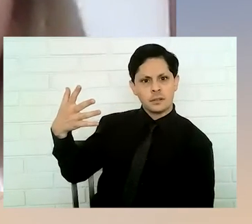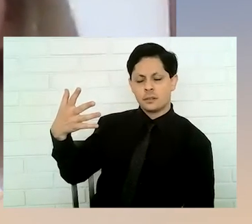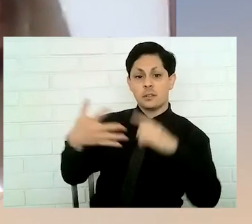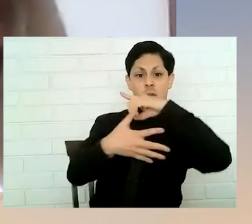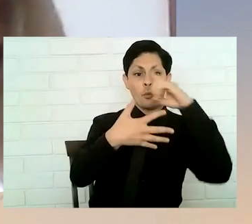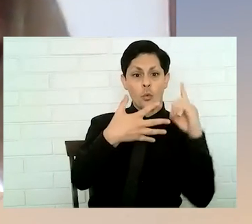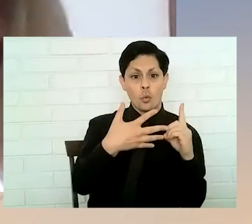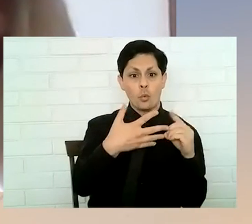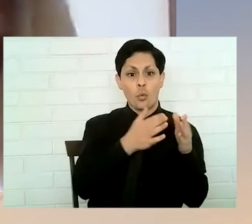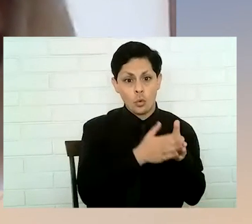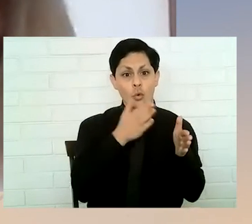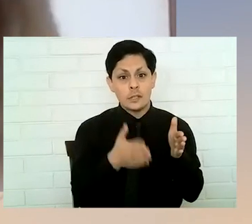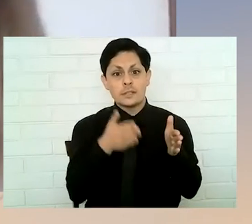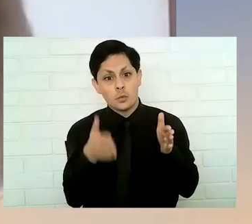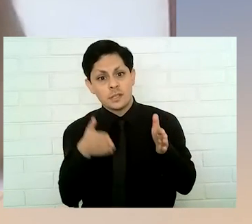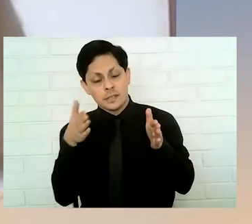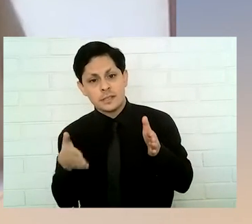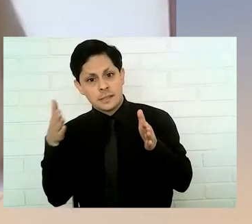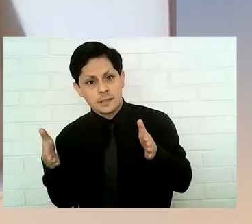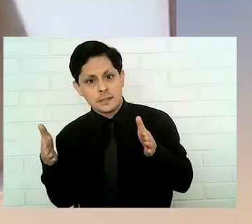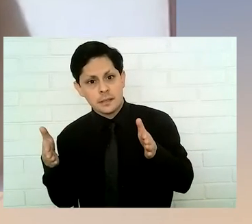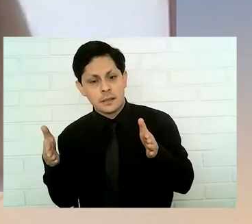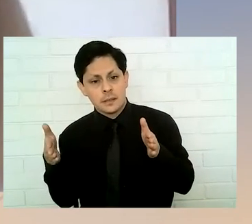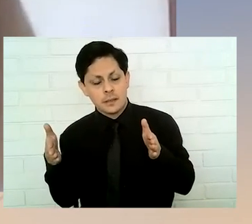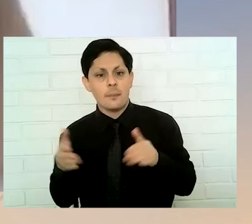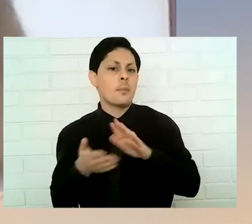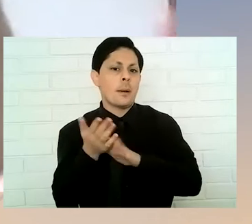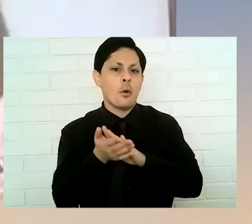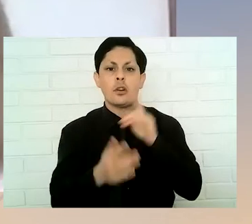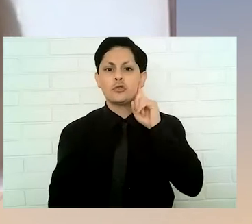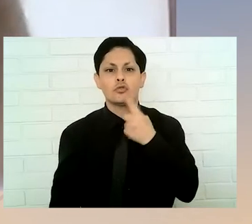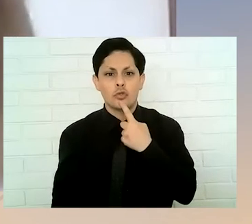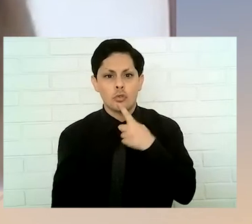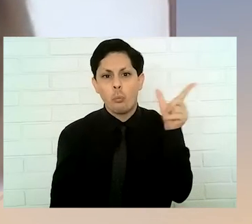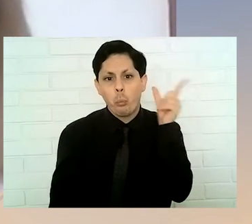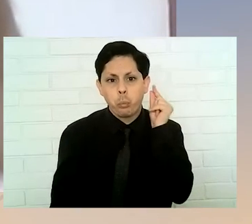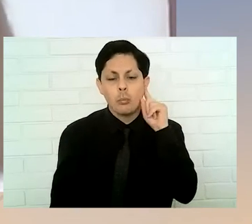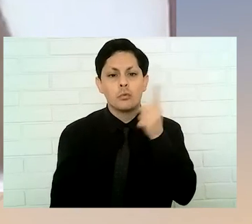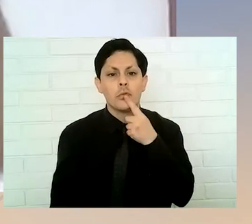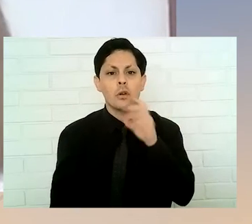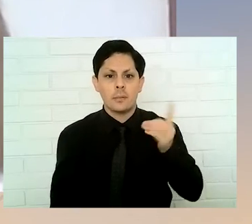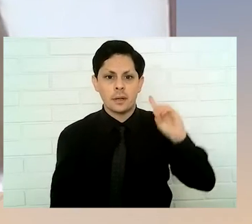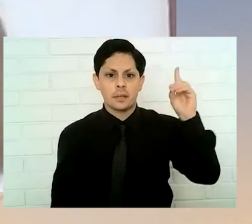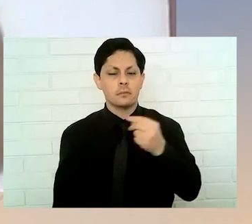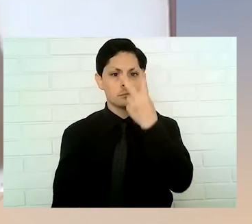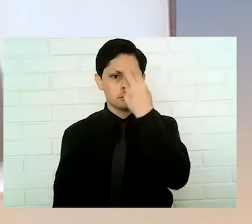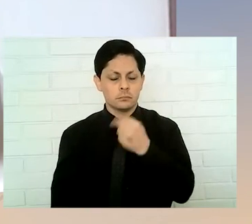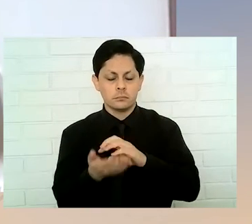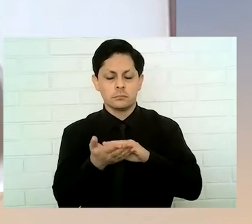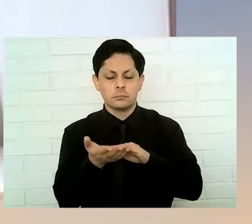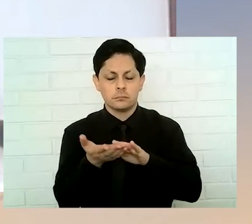consecuencia de una manera de vida. La persona ciega, la persona sorda, la persona con una discapacidad